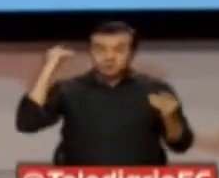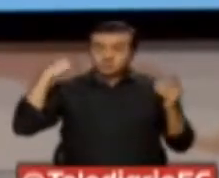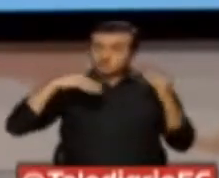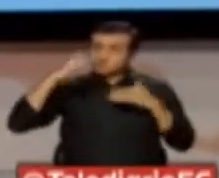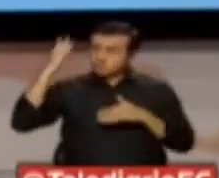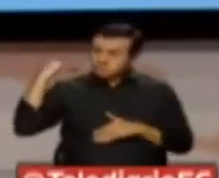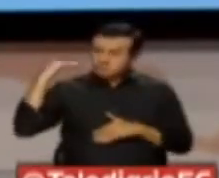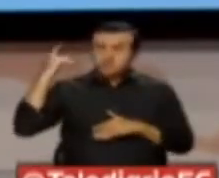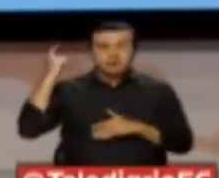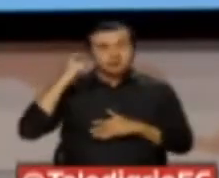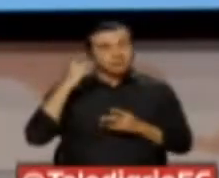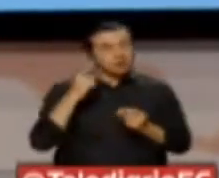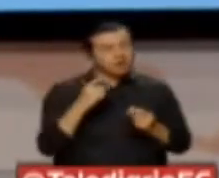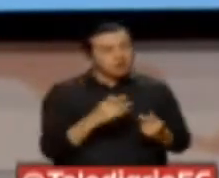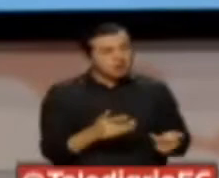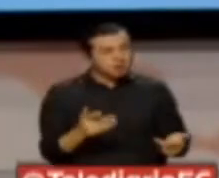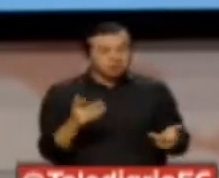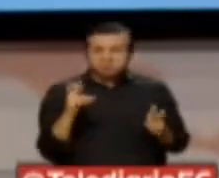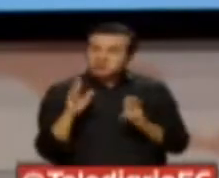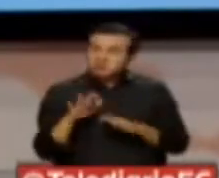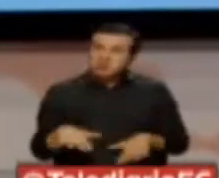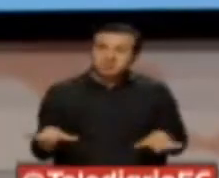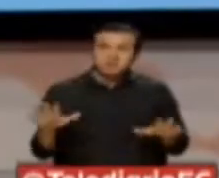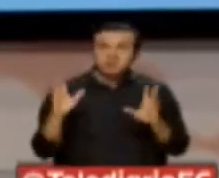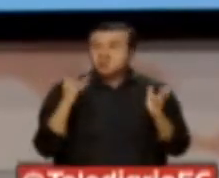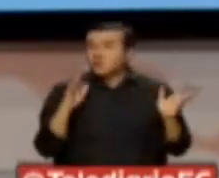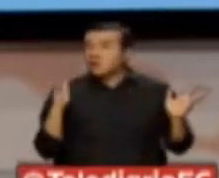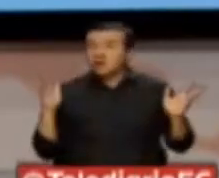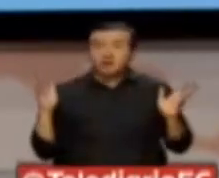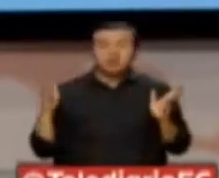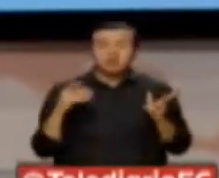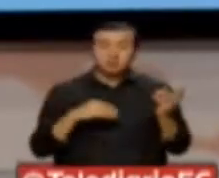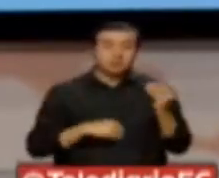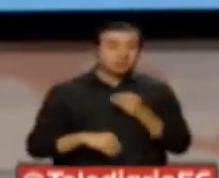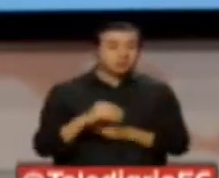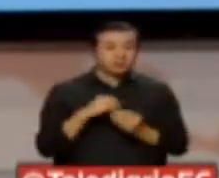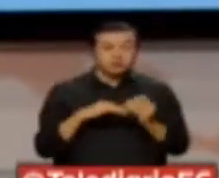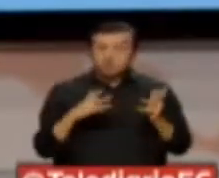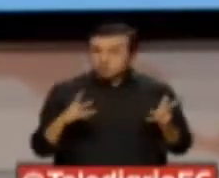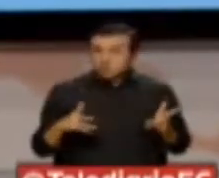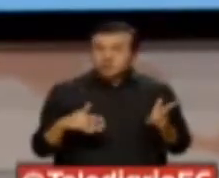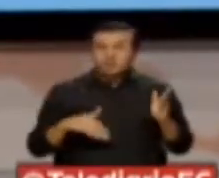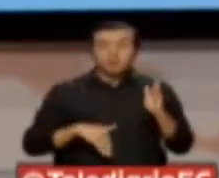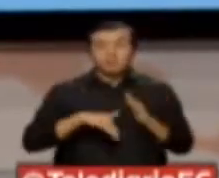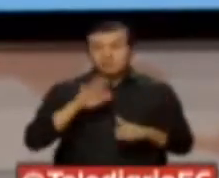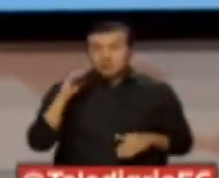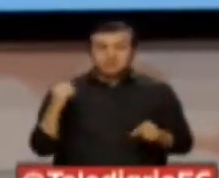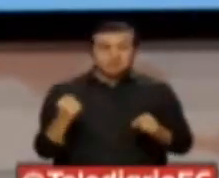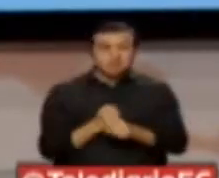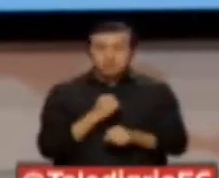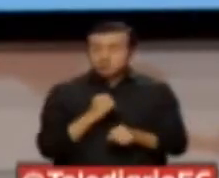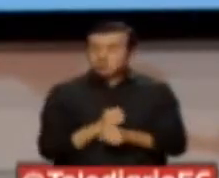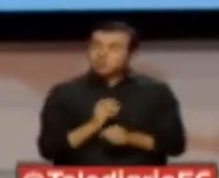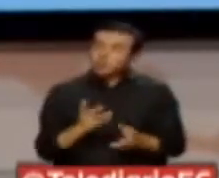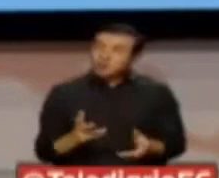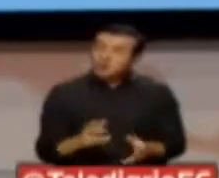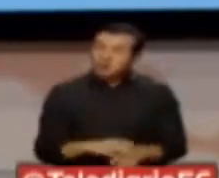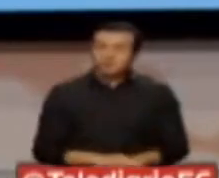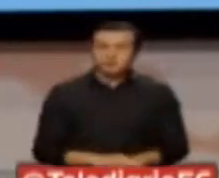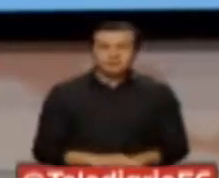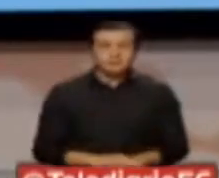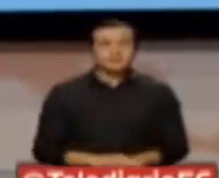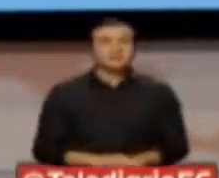hay que destrabar porque el momento que no hay licencia ambiental no se concreta la inversión y no se genera la fuente empleo entonces